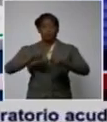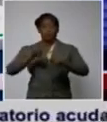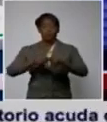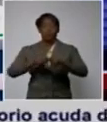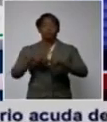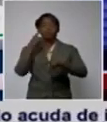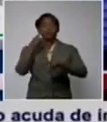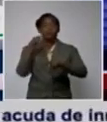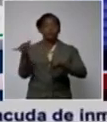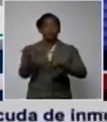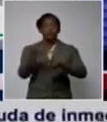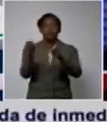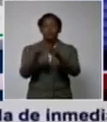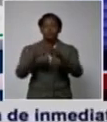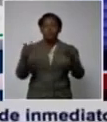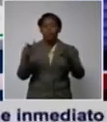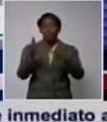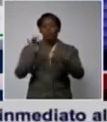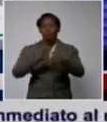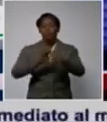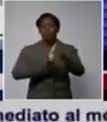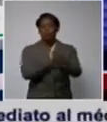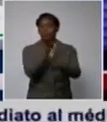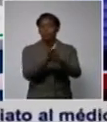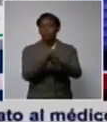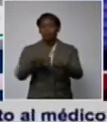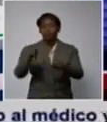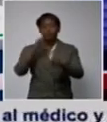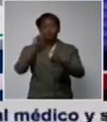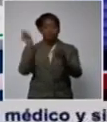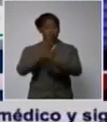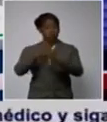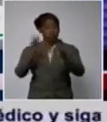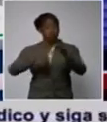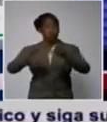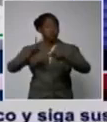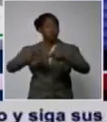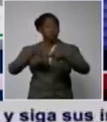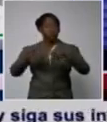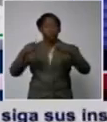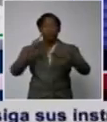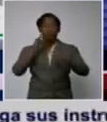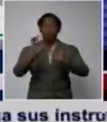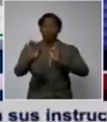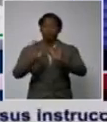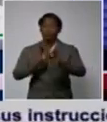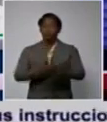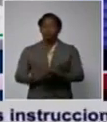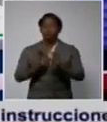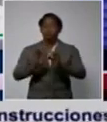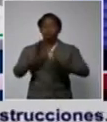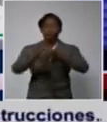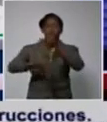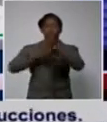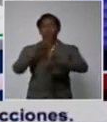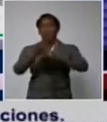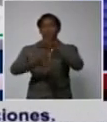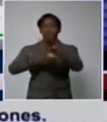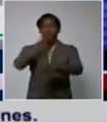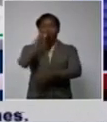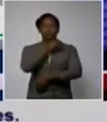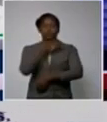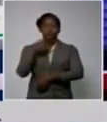mayores tasas de incidencia, por tanto, atención a la capital del país. Han sido los datos generales manejados en